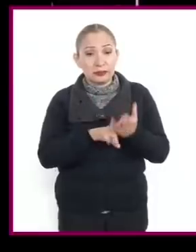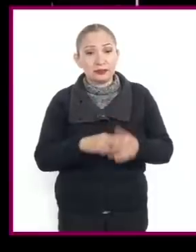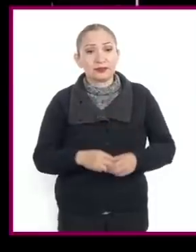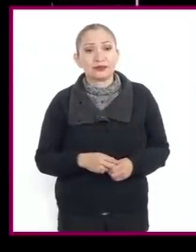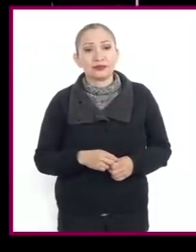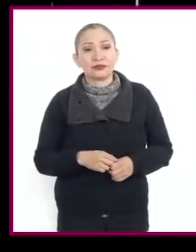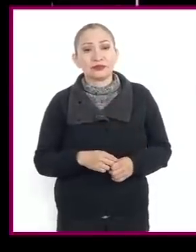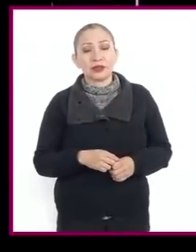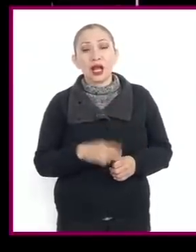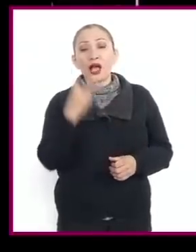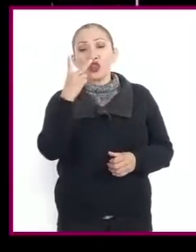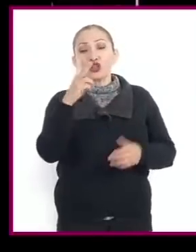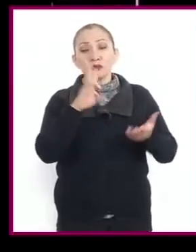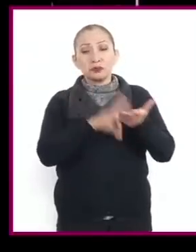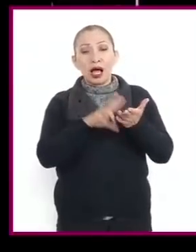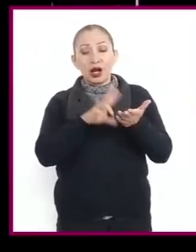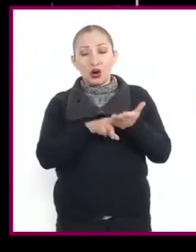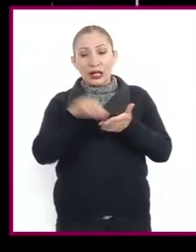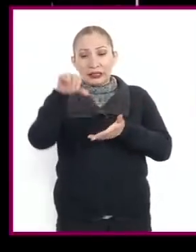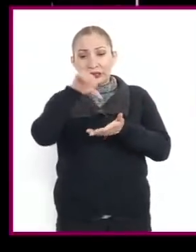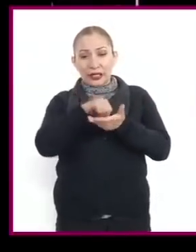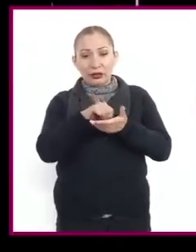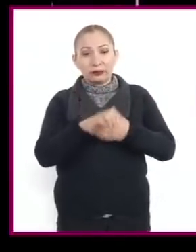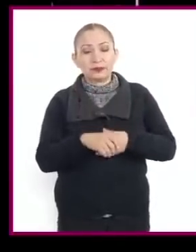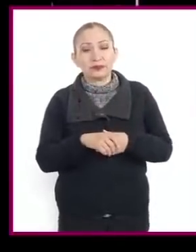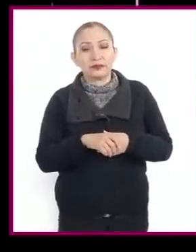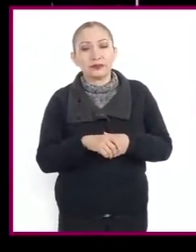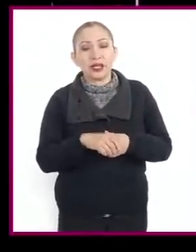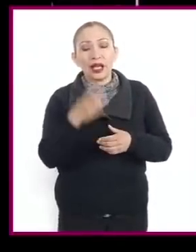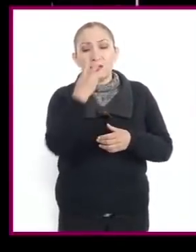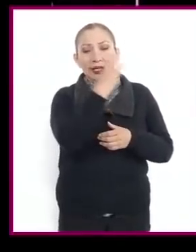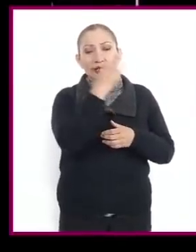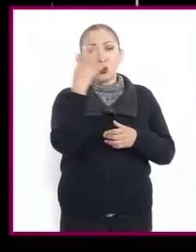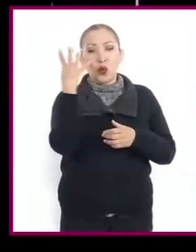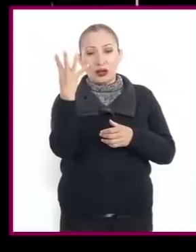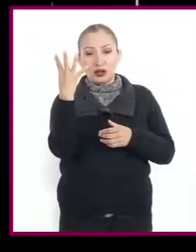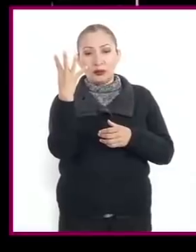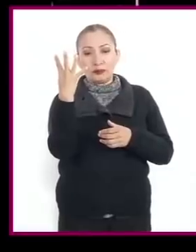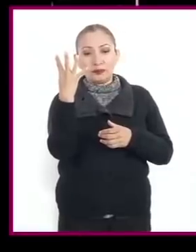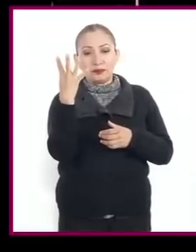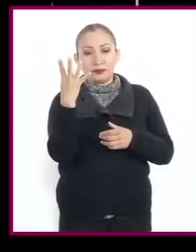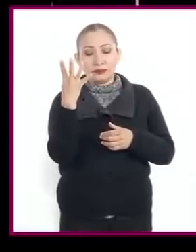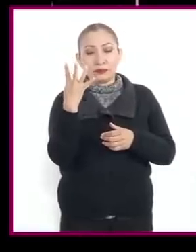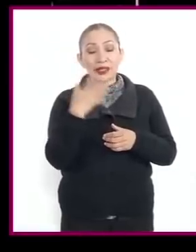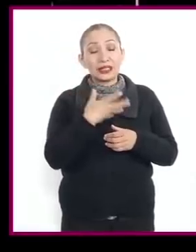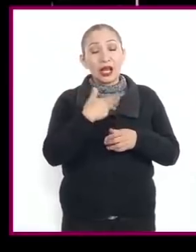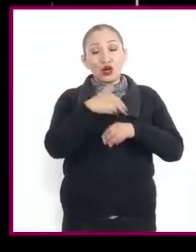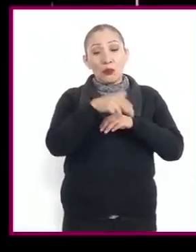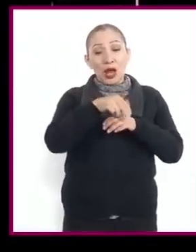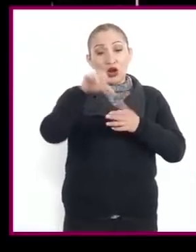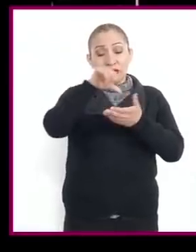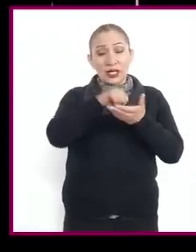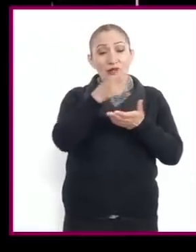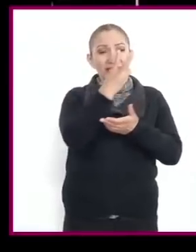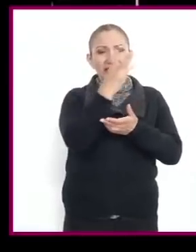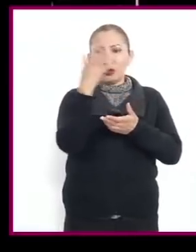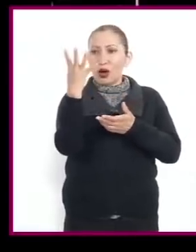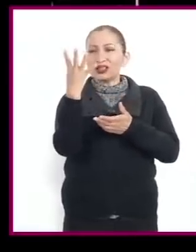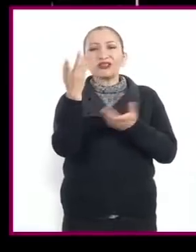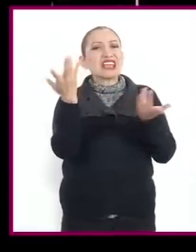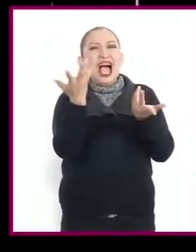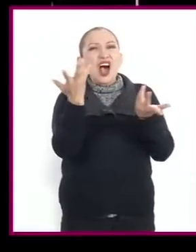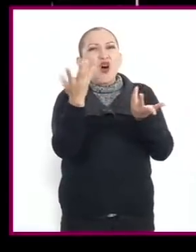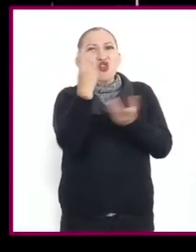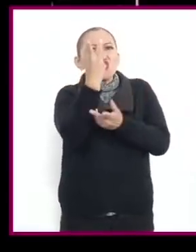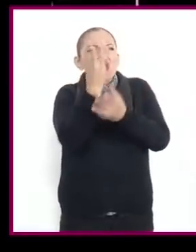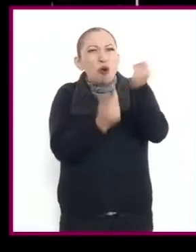medio. Más bien hay 2 valores en medio. El 3 y el 4, y en el caso en el que tenemos 2 números en medio, tenemos que tomar